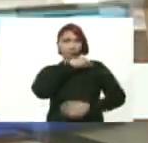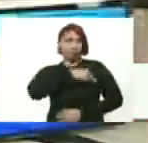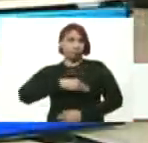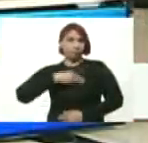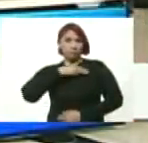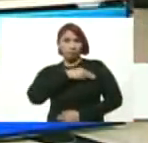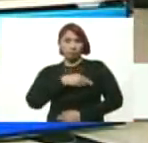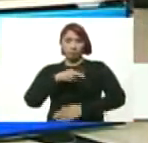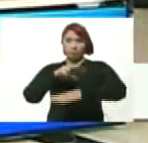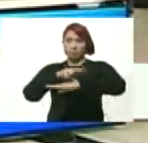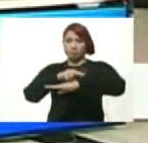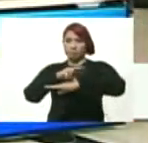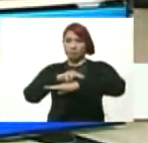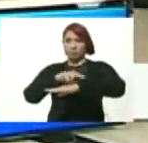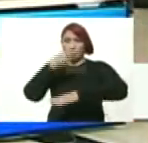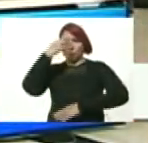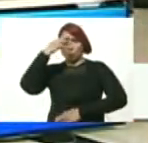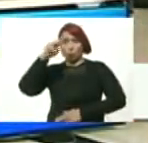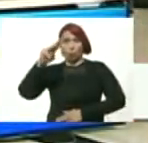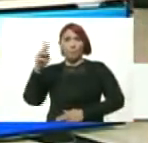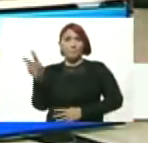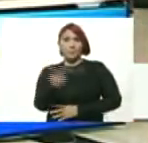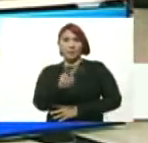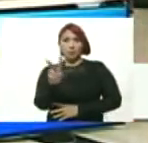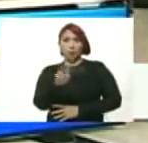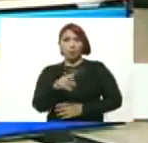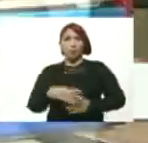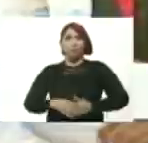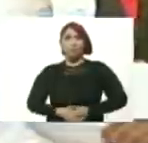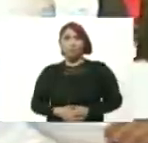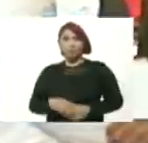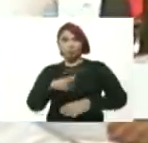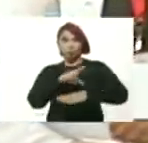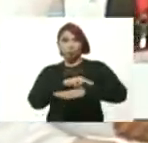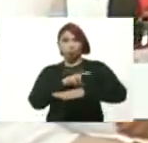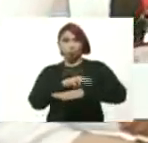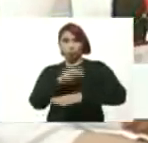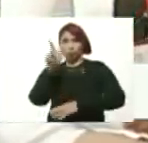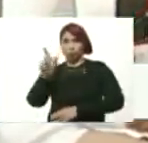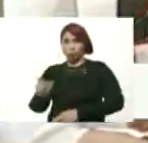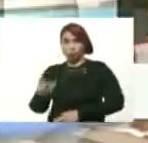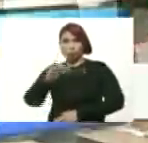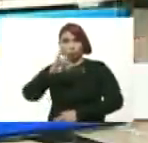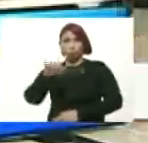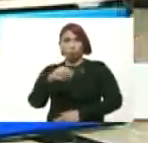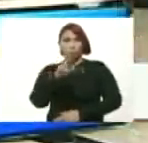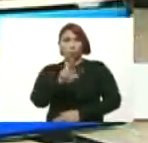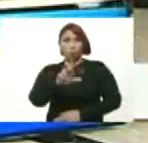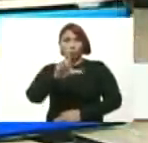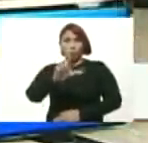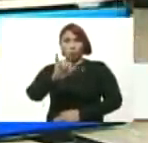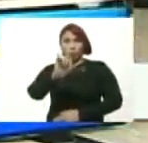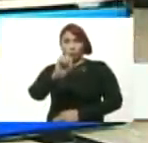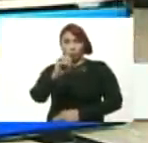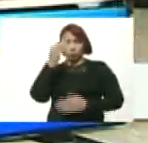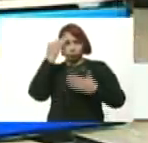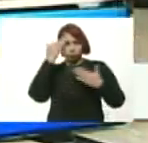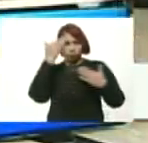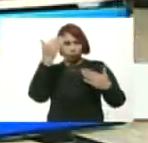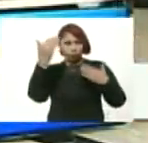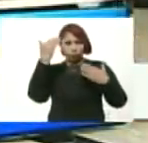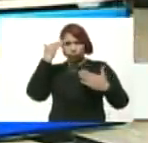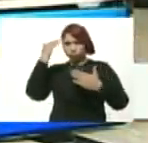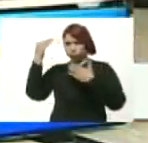de la misión cubana en venezuela autor julio rodríguez mis saludos a todos y a todas a las